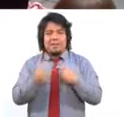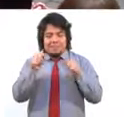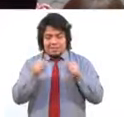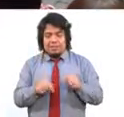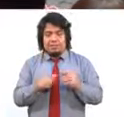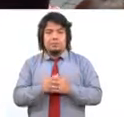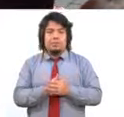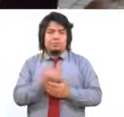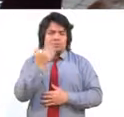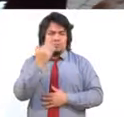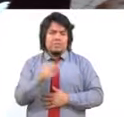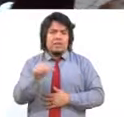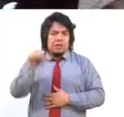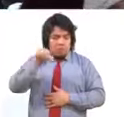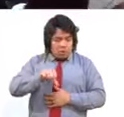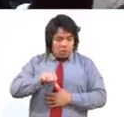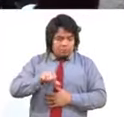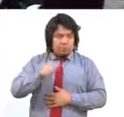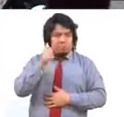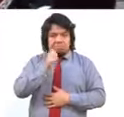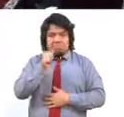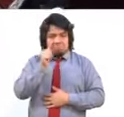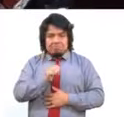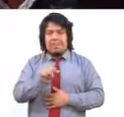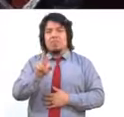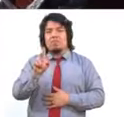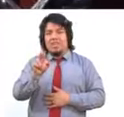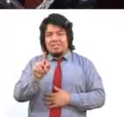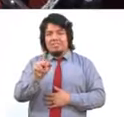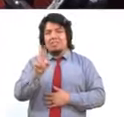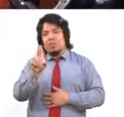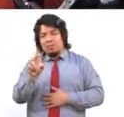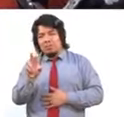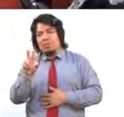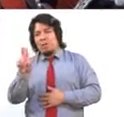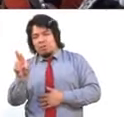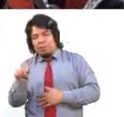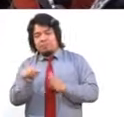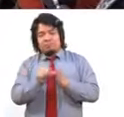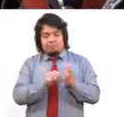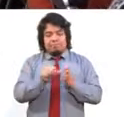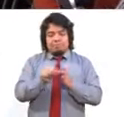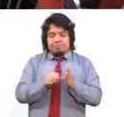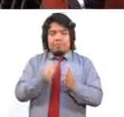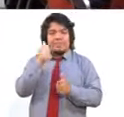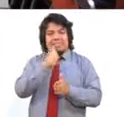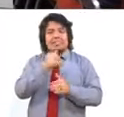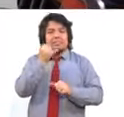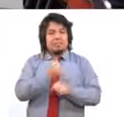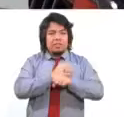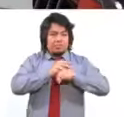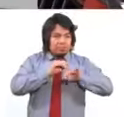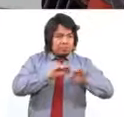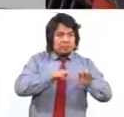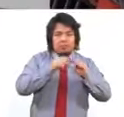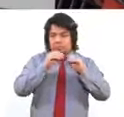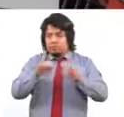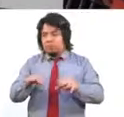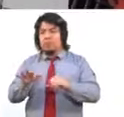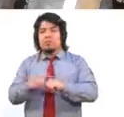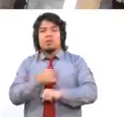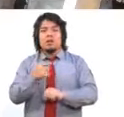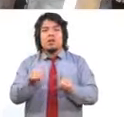todos los 25 de mes, hacemos un informe de la alerta por violencia contra las mujeres en